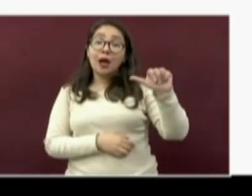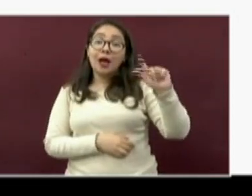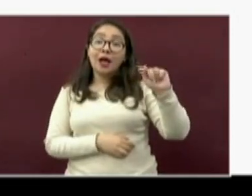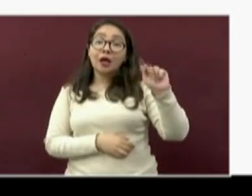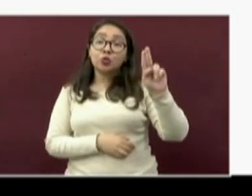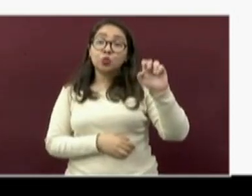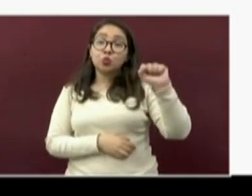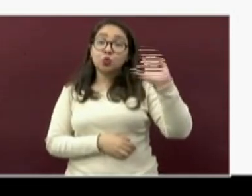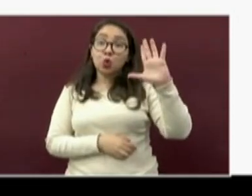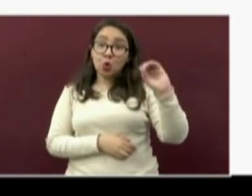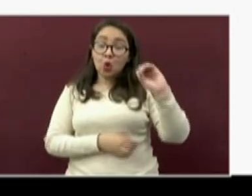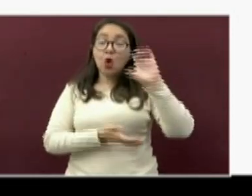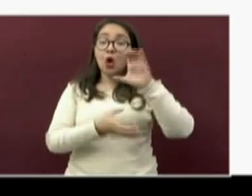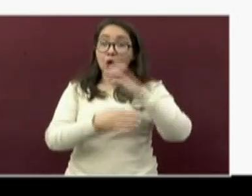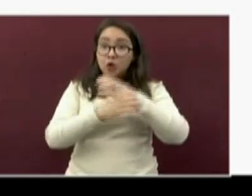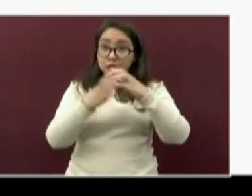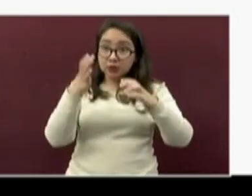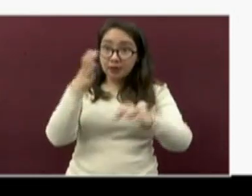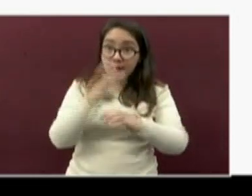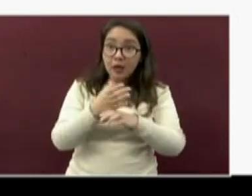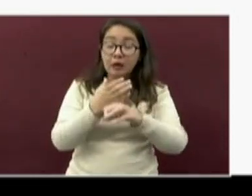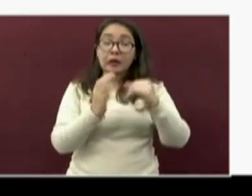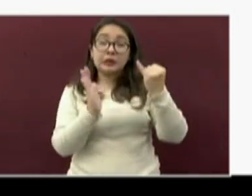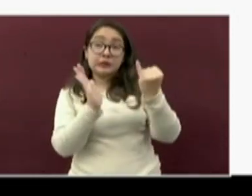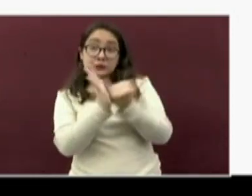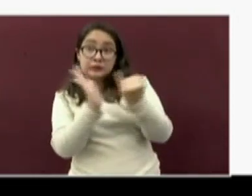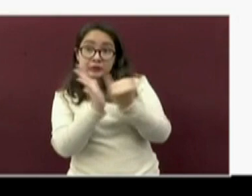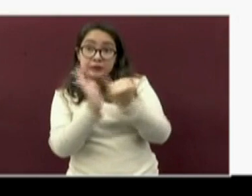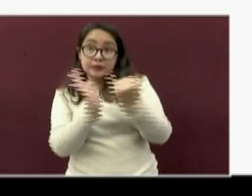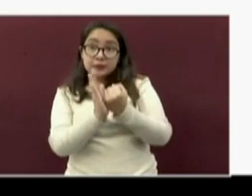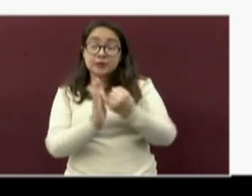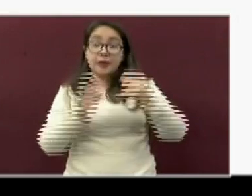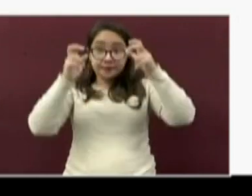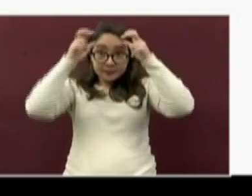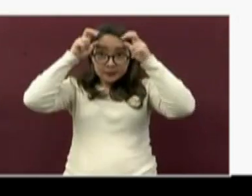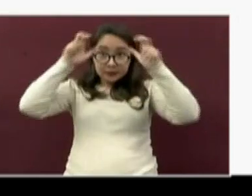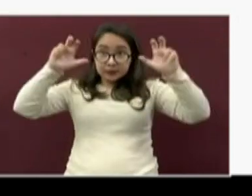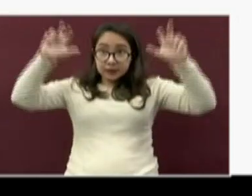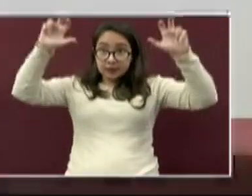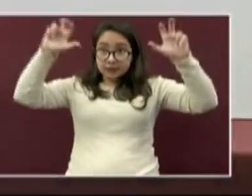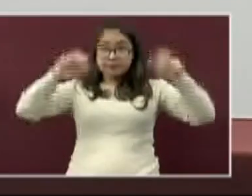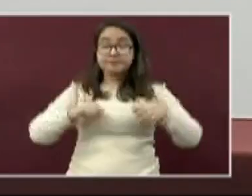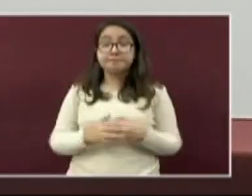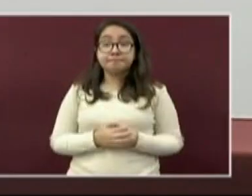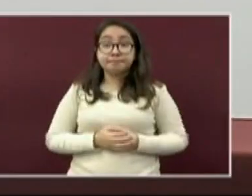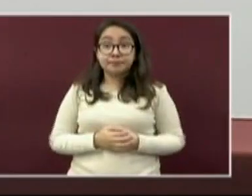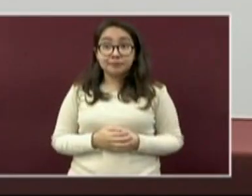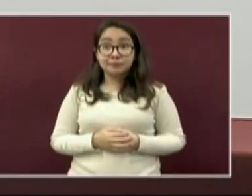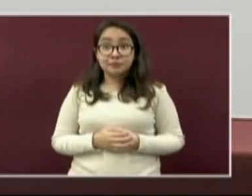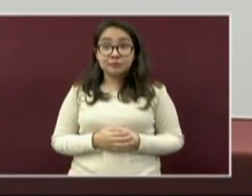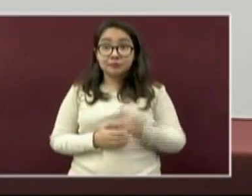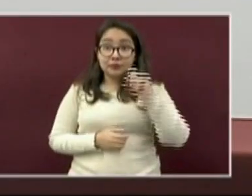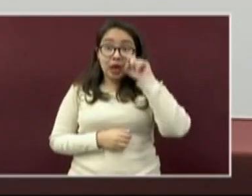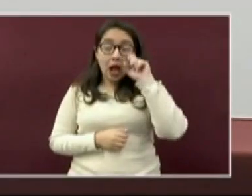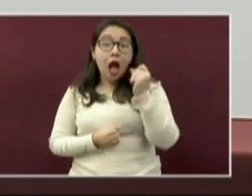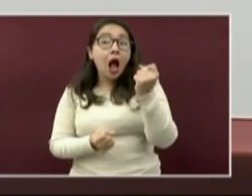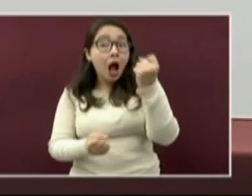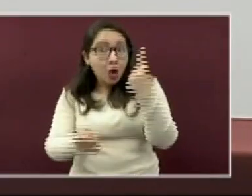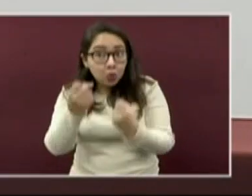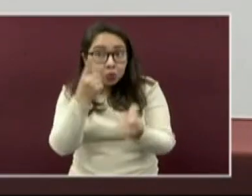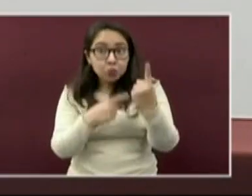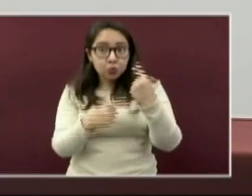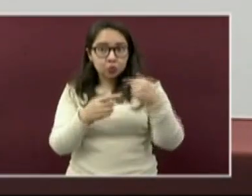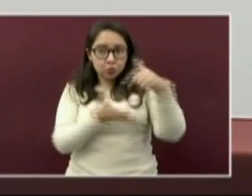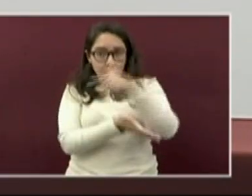cosamaloapan está su plan y nissan aun cuando hay municipios que